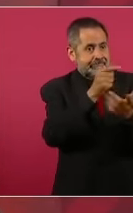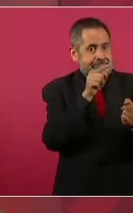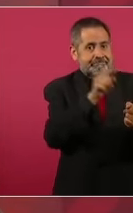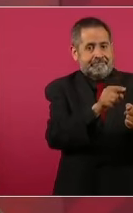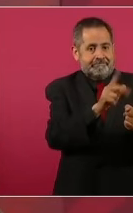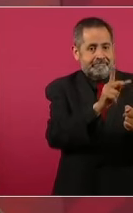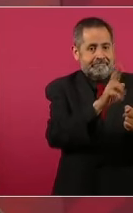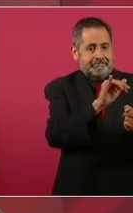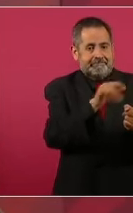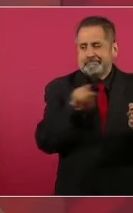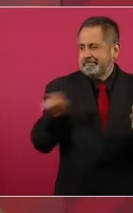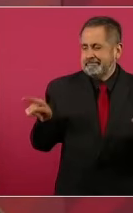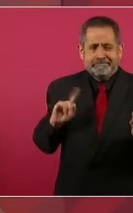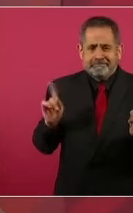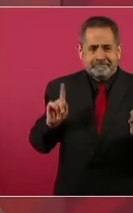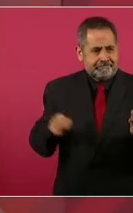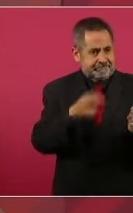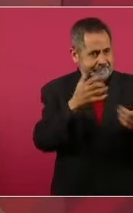del PRI